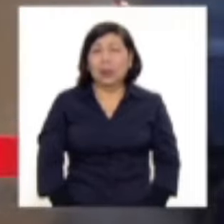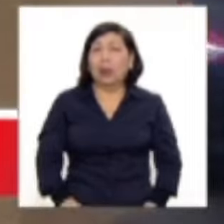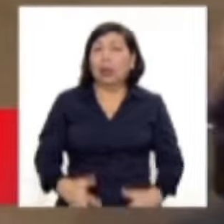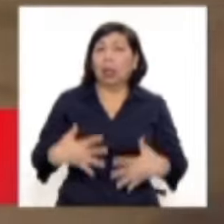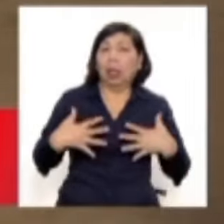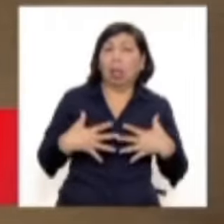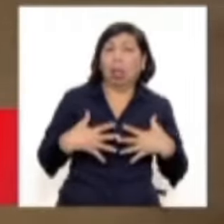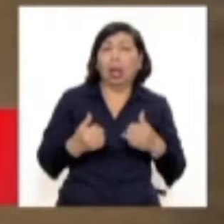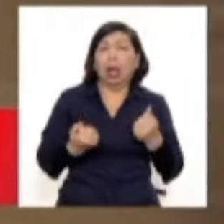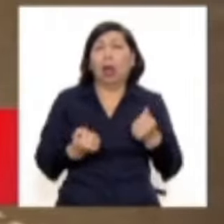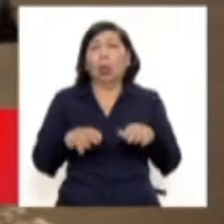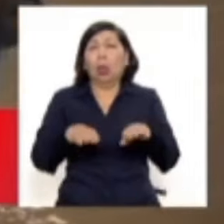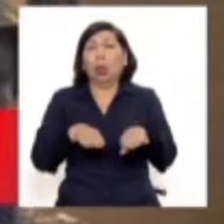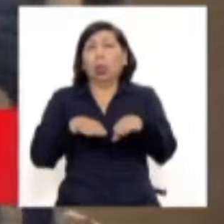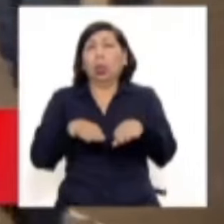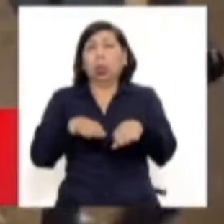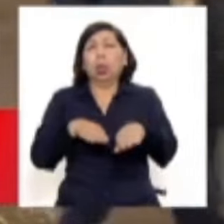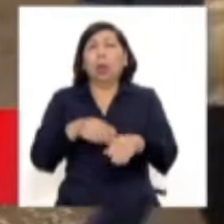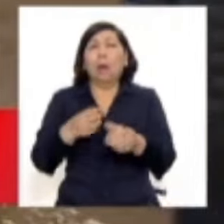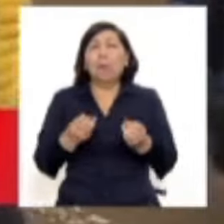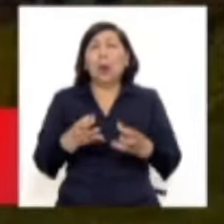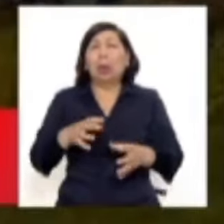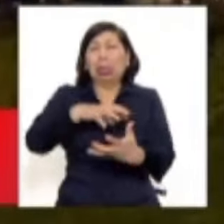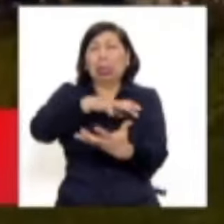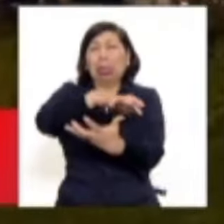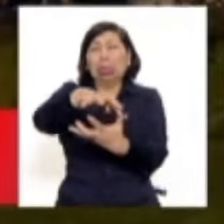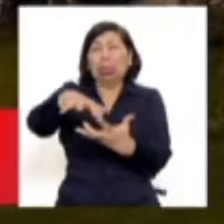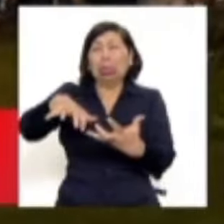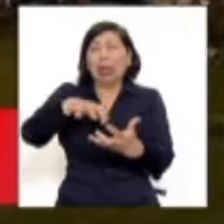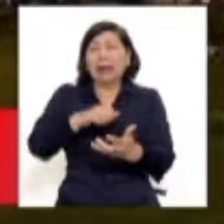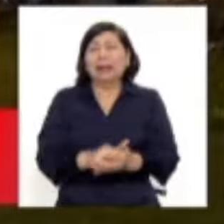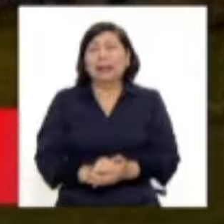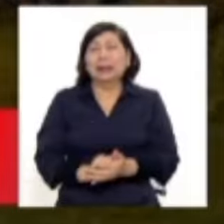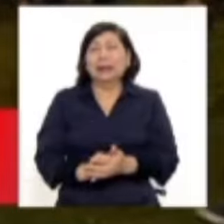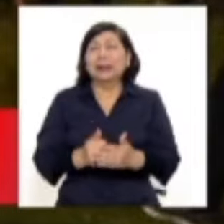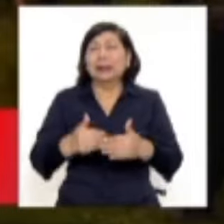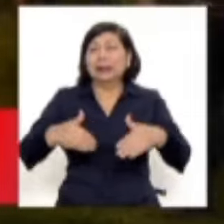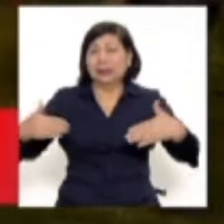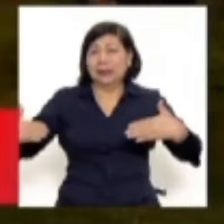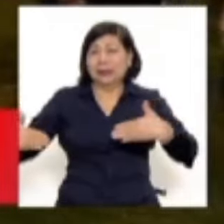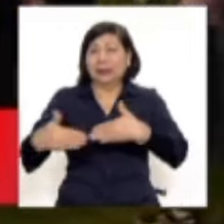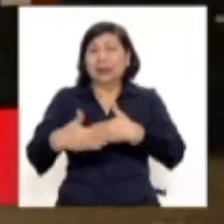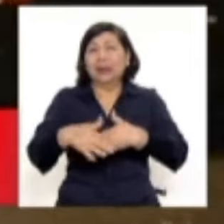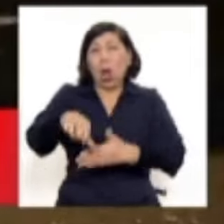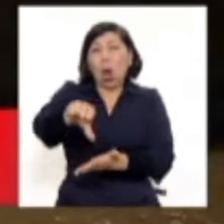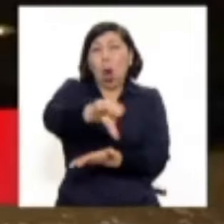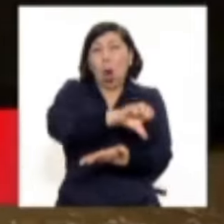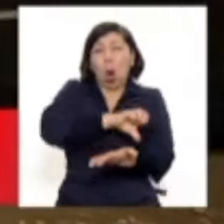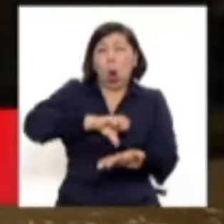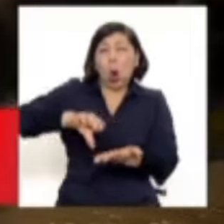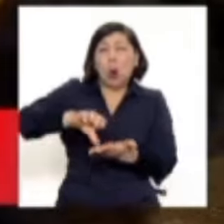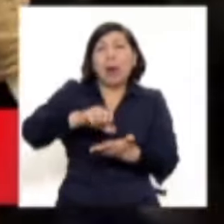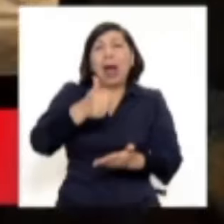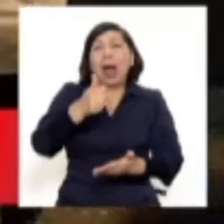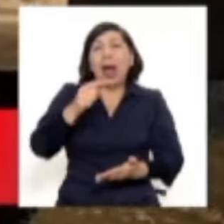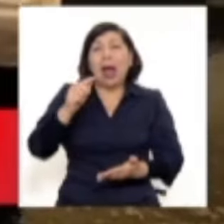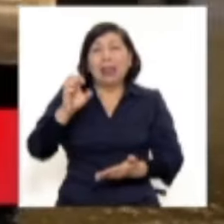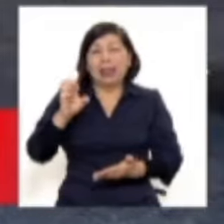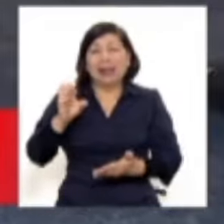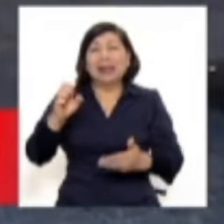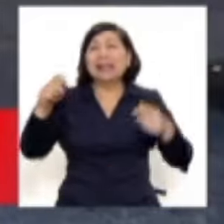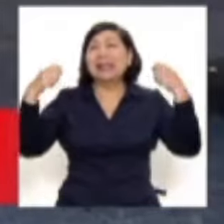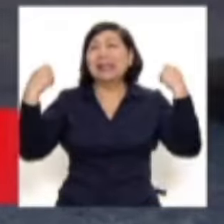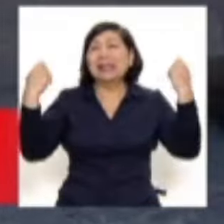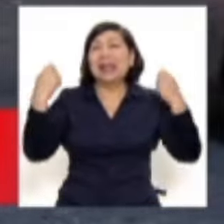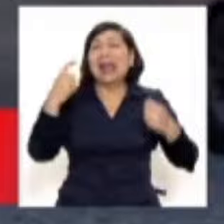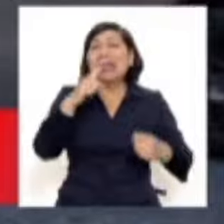Tensión, congestión vehicular y mucho caos se registraron en las inmediaciones del Óvalo Huarochirí en Ate, tras la